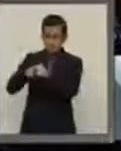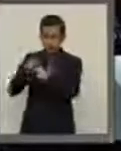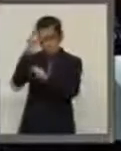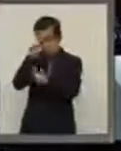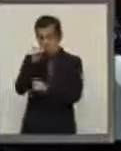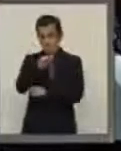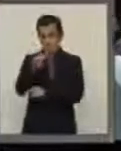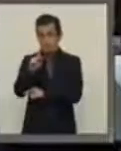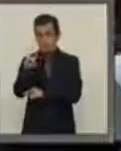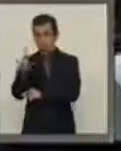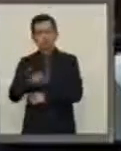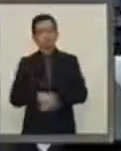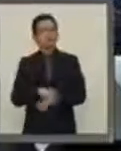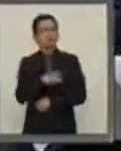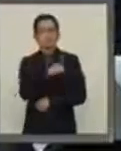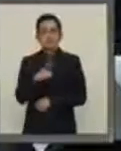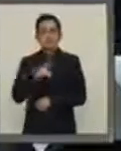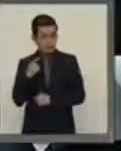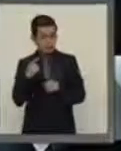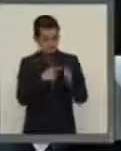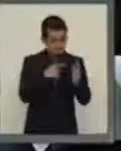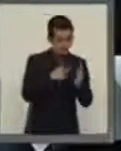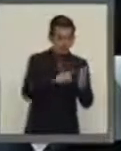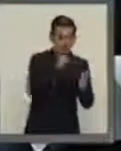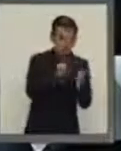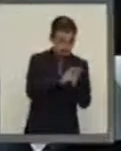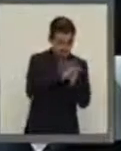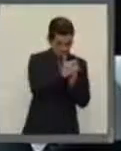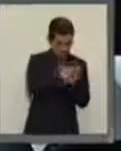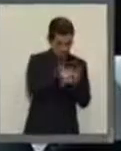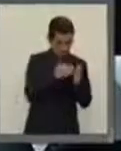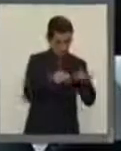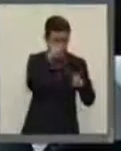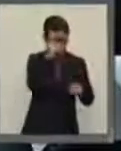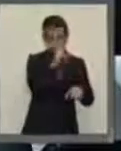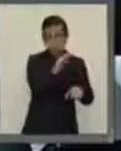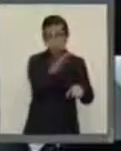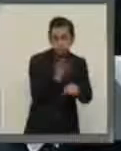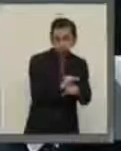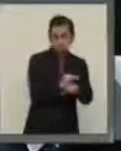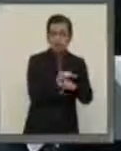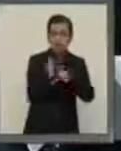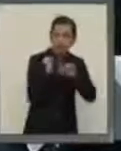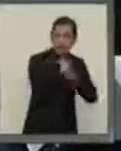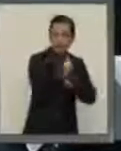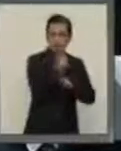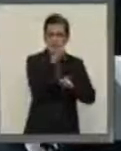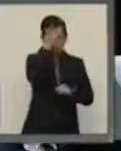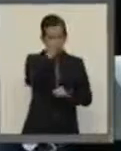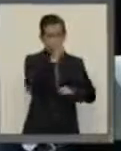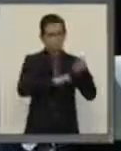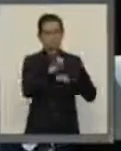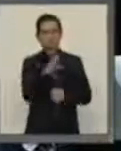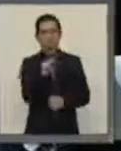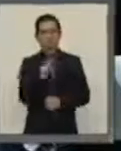no deben utilizar las normas del trabajo con fines proteccionistas para los empresarios.